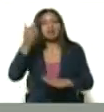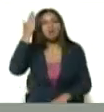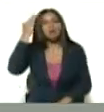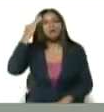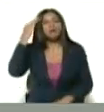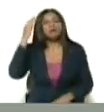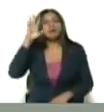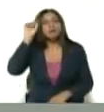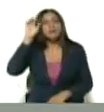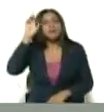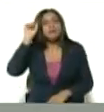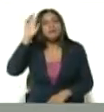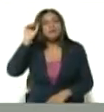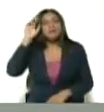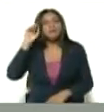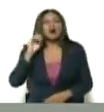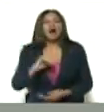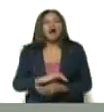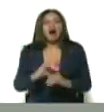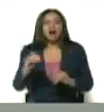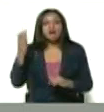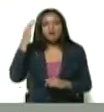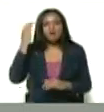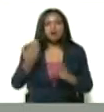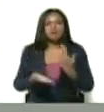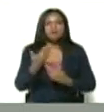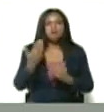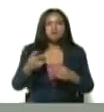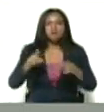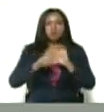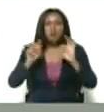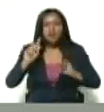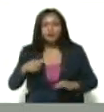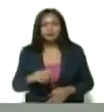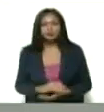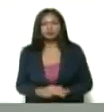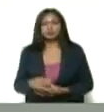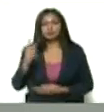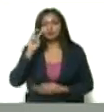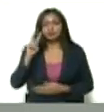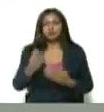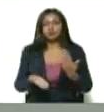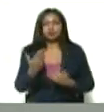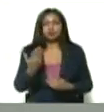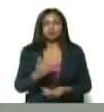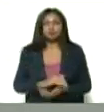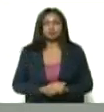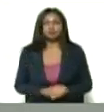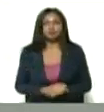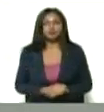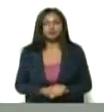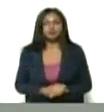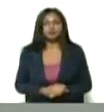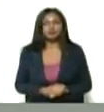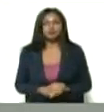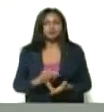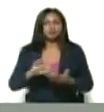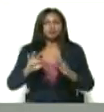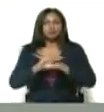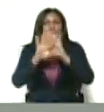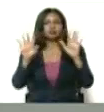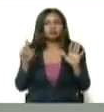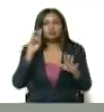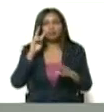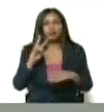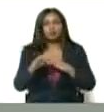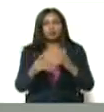hogares, ya con un contenido muy importante, un contenido de reconocimiento muy importante. Entonces, claro, es un gran